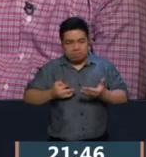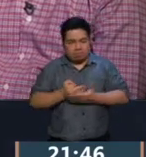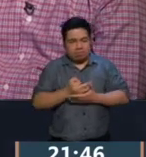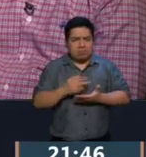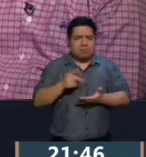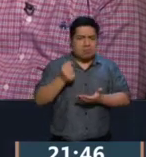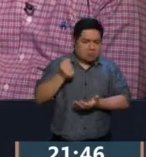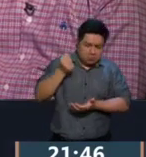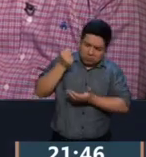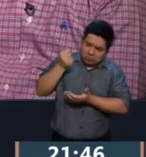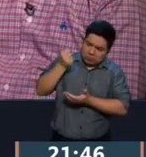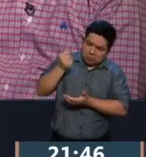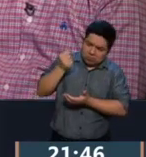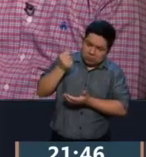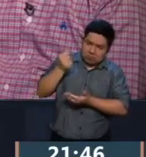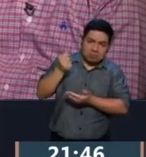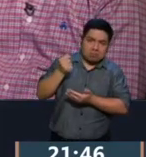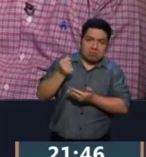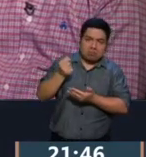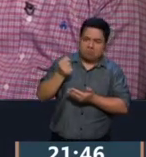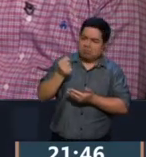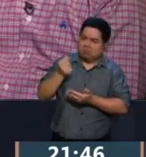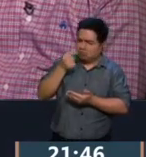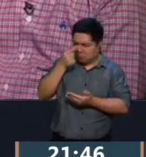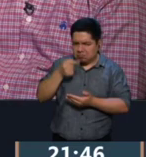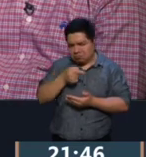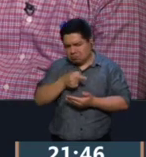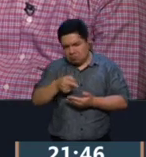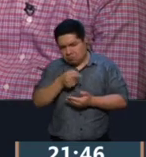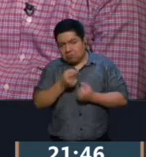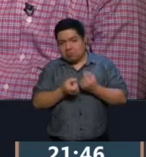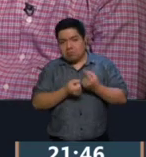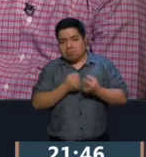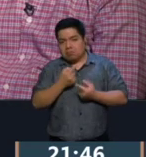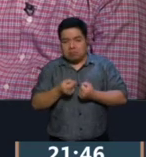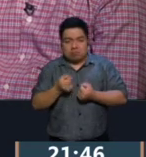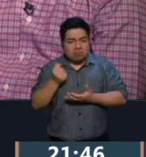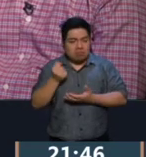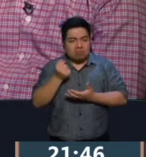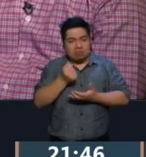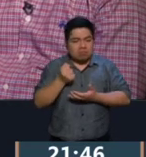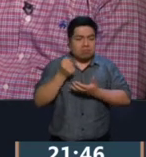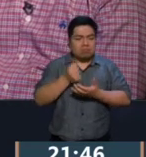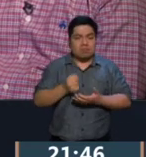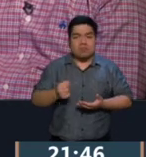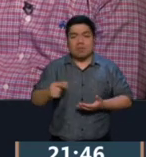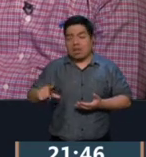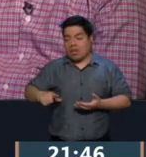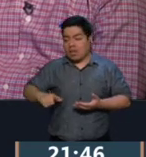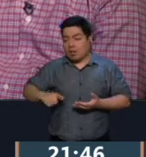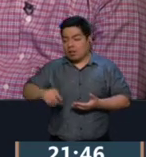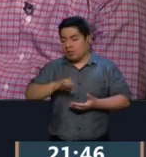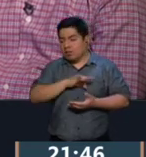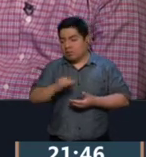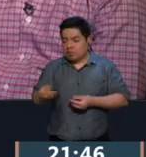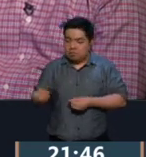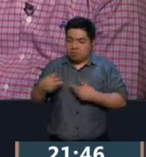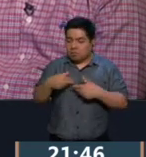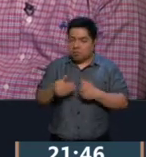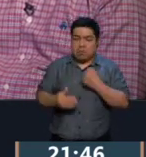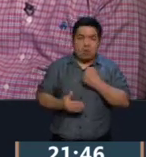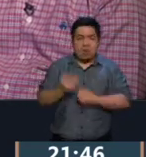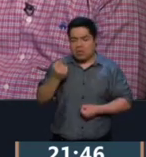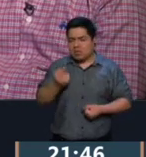en donde intencionalmente subestiman la capacidad de ingresos totales que el gobierno va a recibir durante el año. ¿Por qué hacen